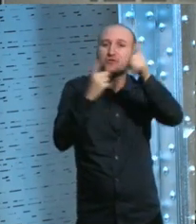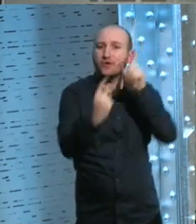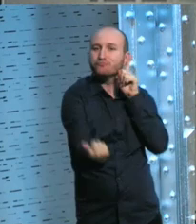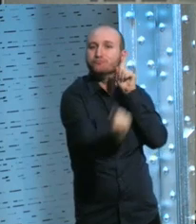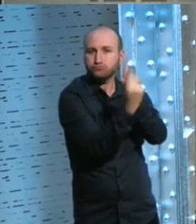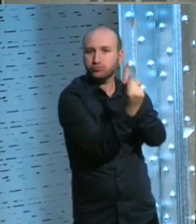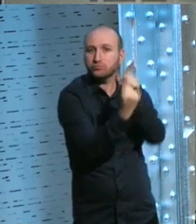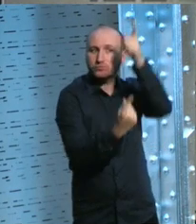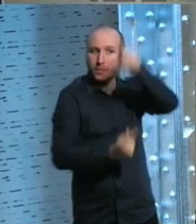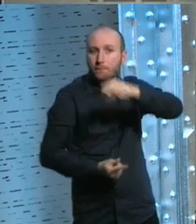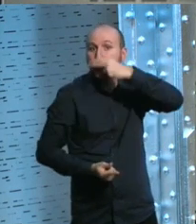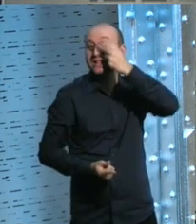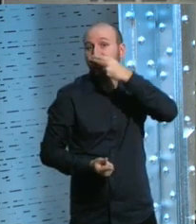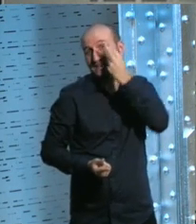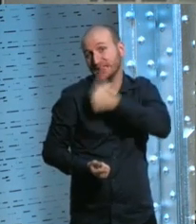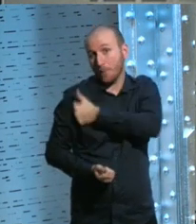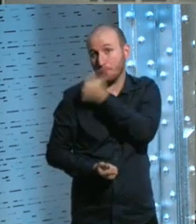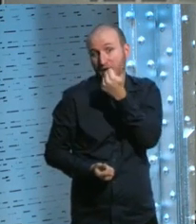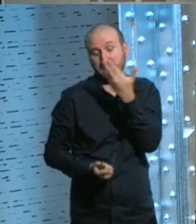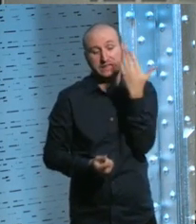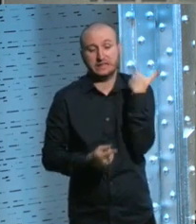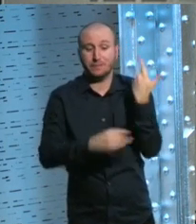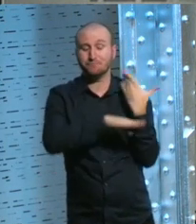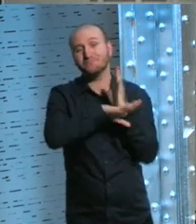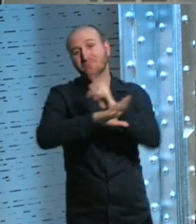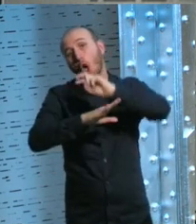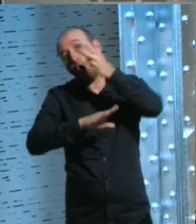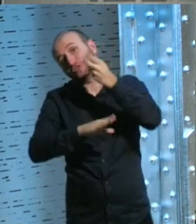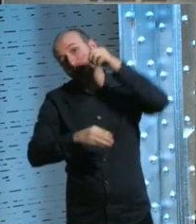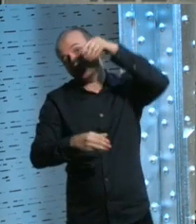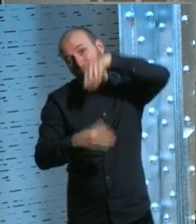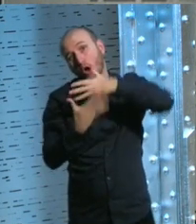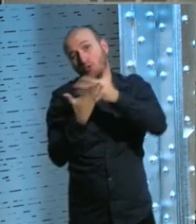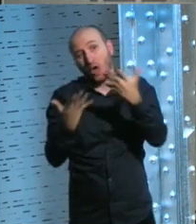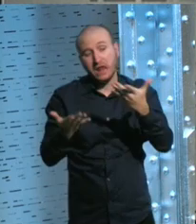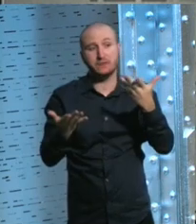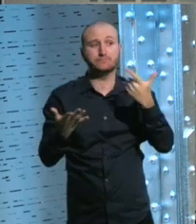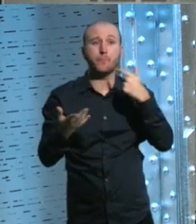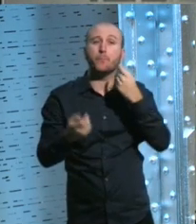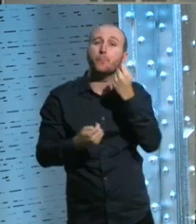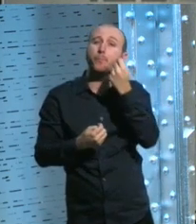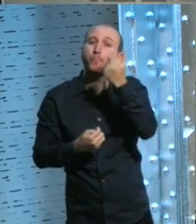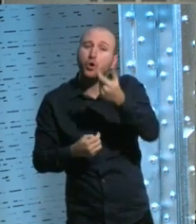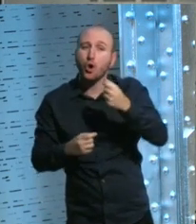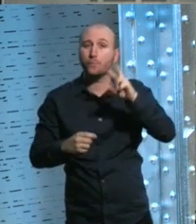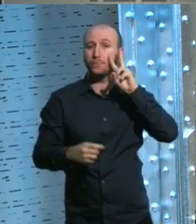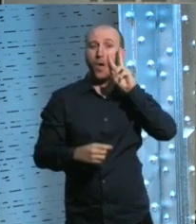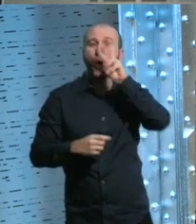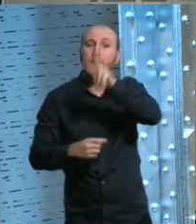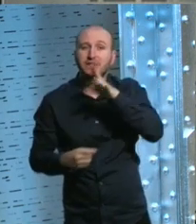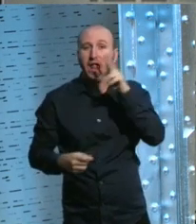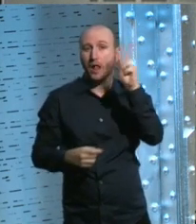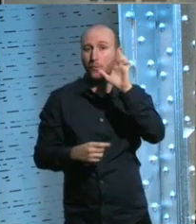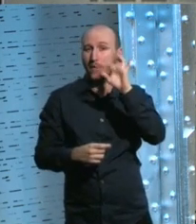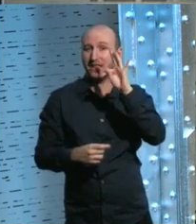es interesante, yo hubiera podido mostrar otra, que es una vista del Beta House de Berlín,